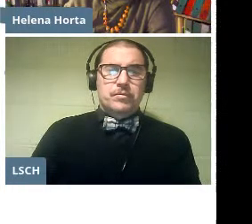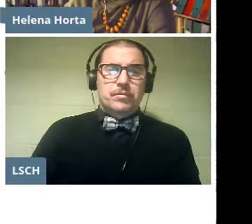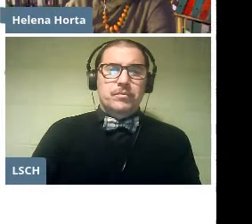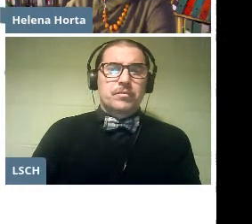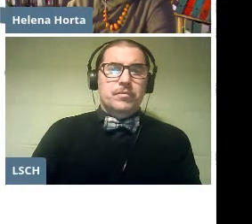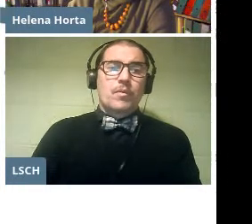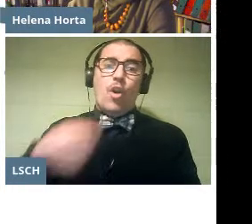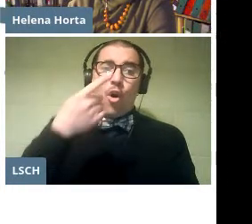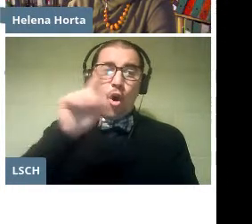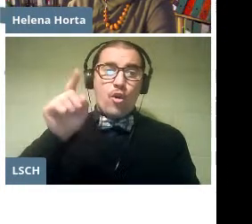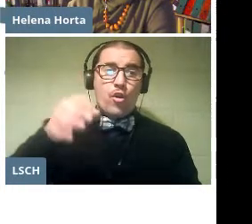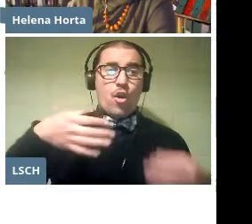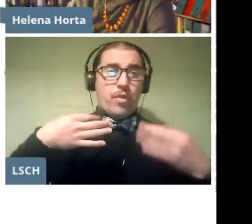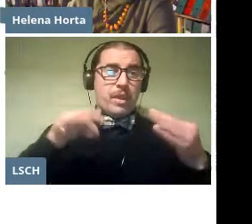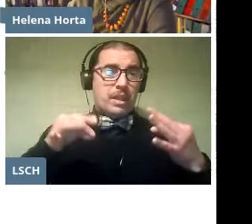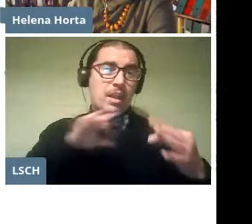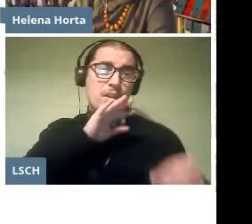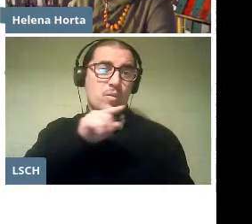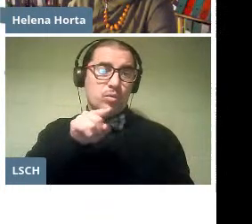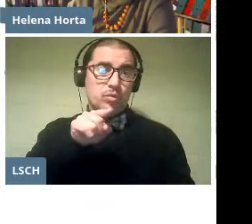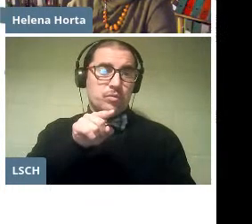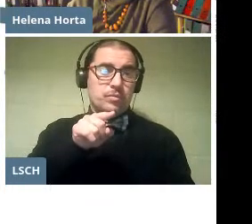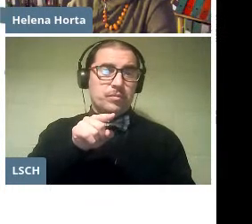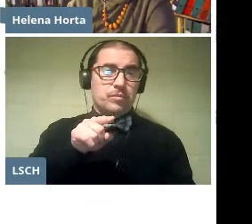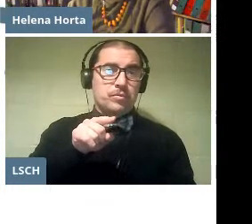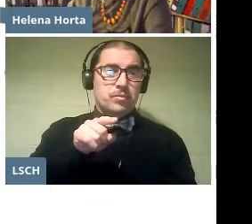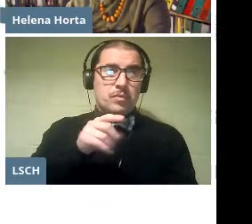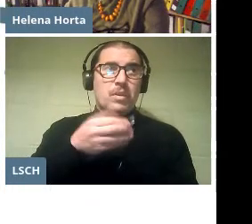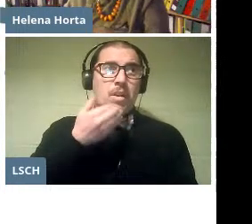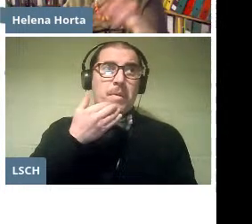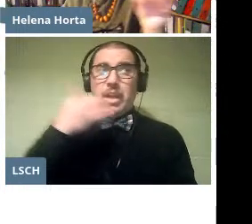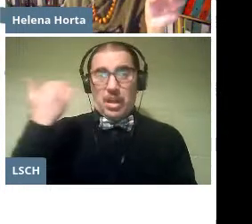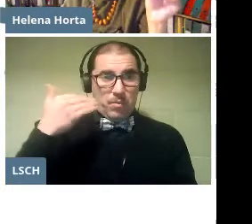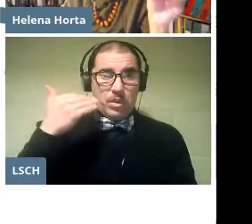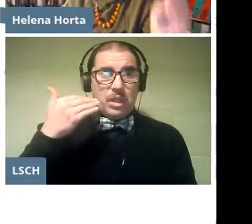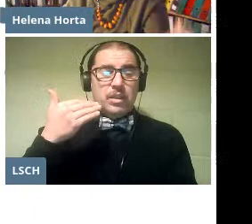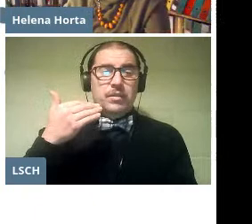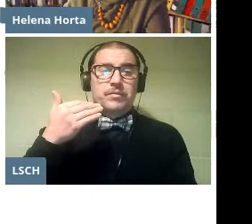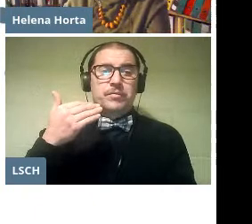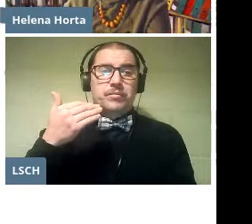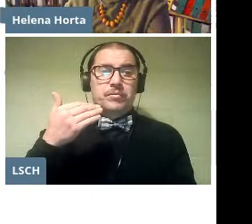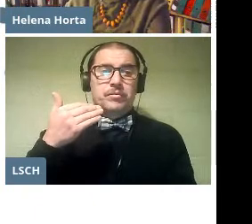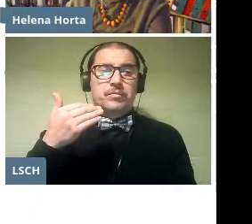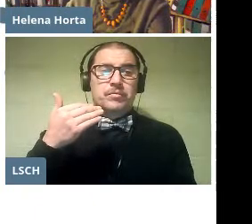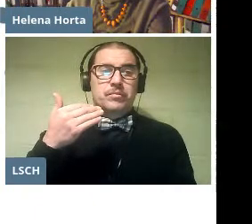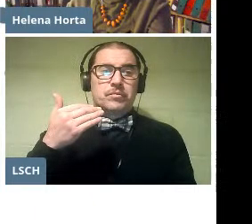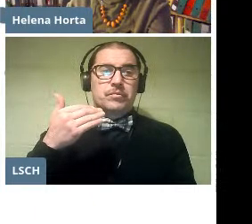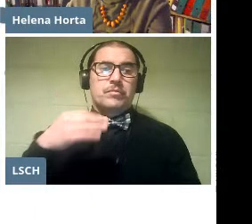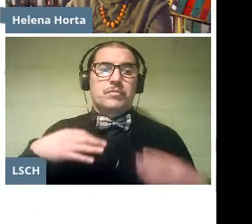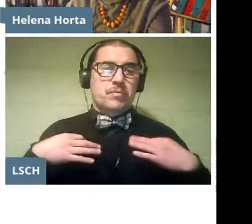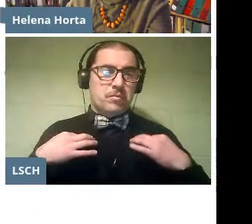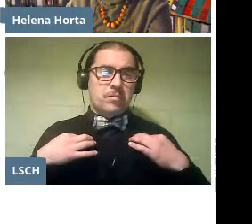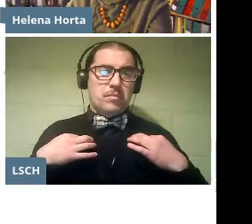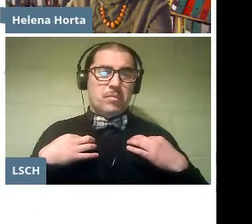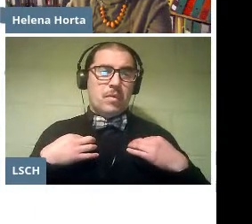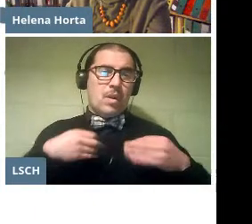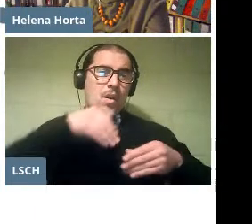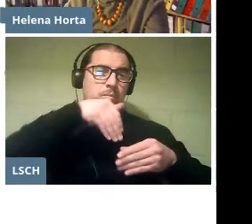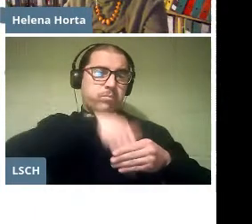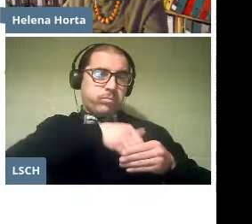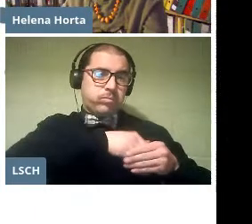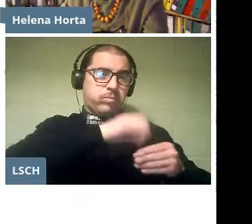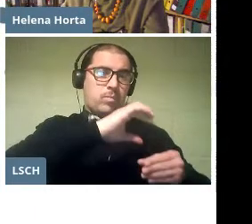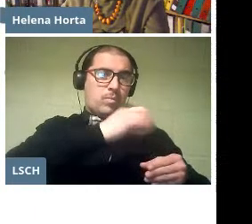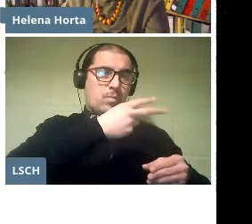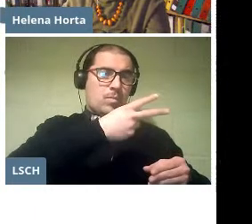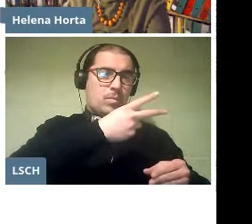El otro textil que ya habíamos mencionado y que igualmente pertenece a este círculo de los textiles rituales es la chuspa o bolsa para